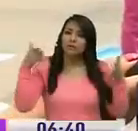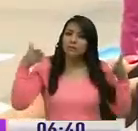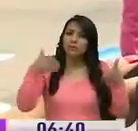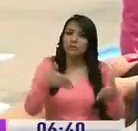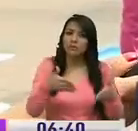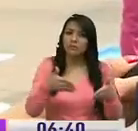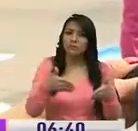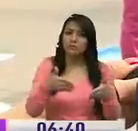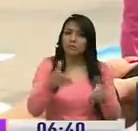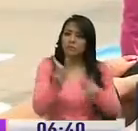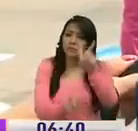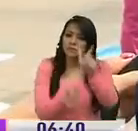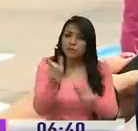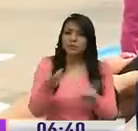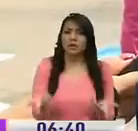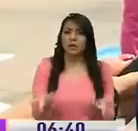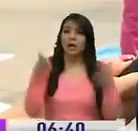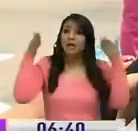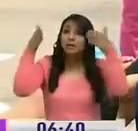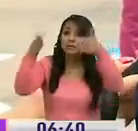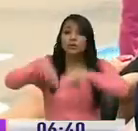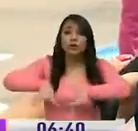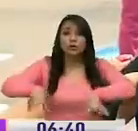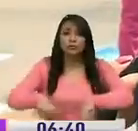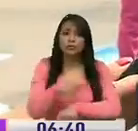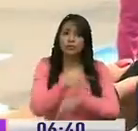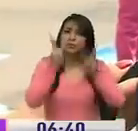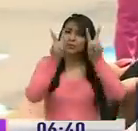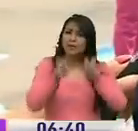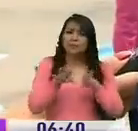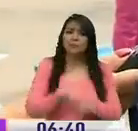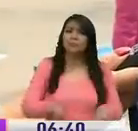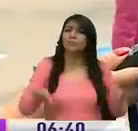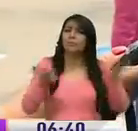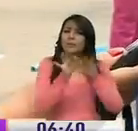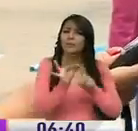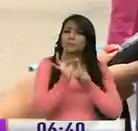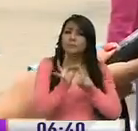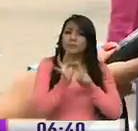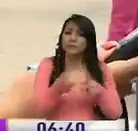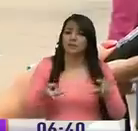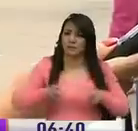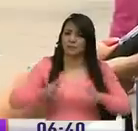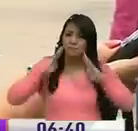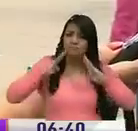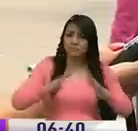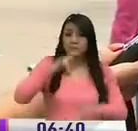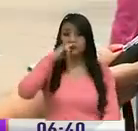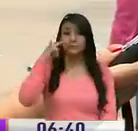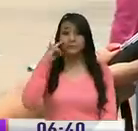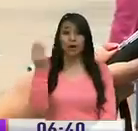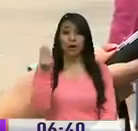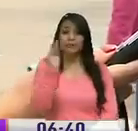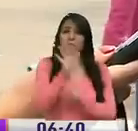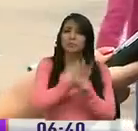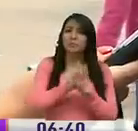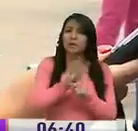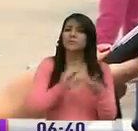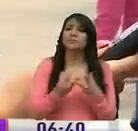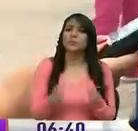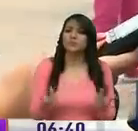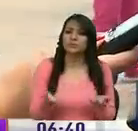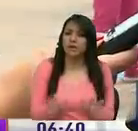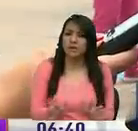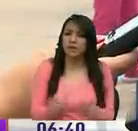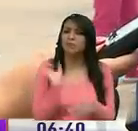pública de la corrupción cuando estos temas tan lacerantes tan vulnerables como es el tema de los niños niñas y adolescentes y el abuso sexual ha pasado